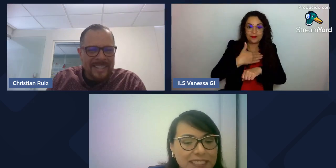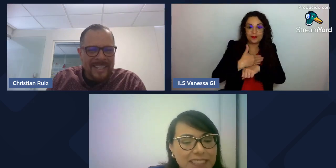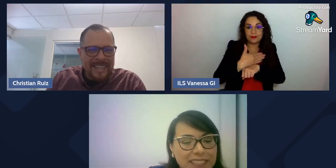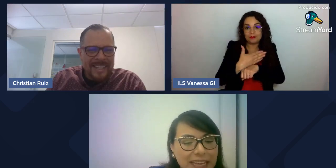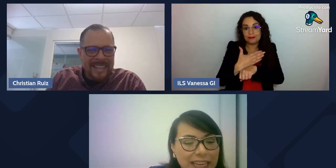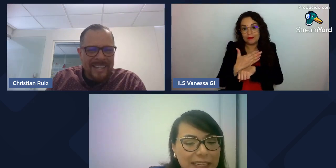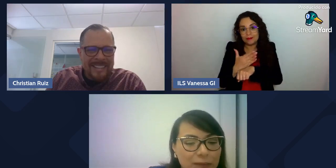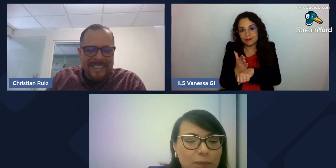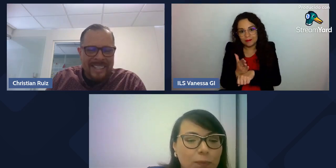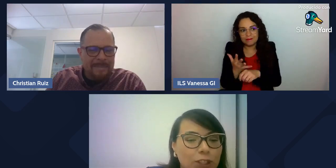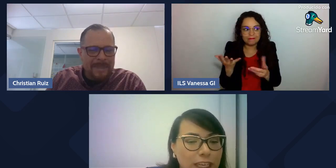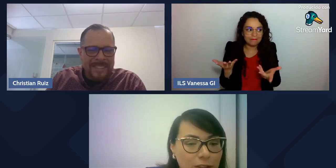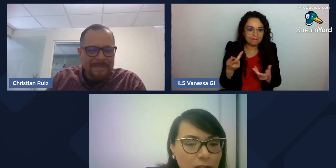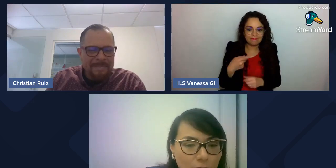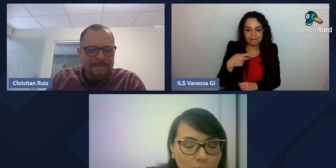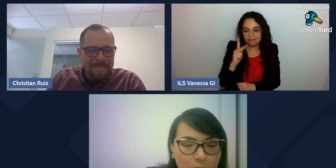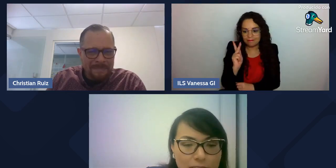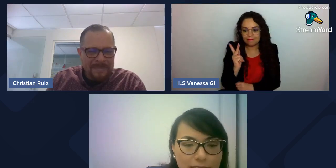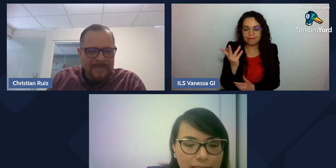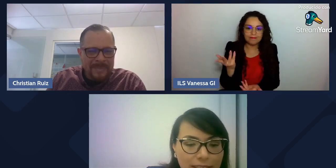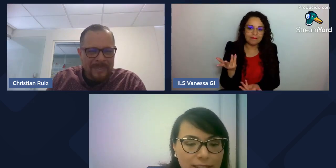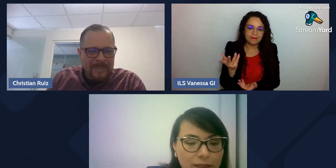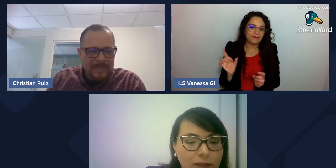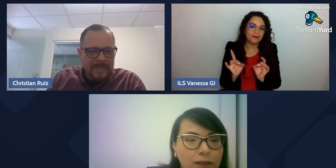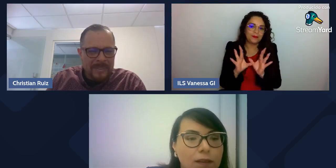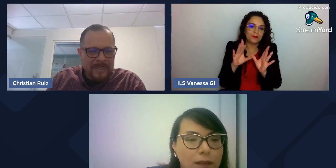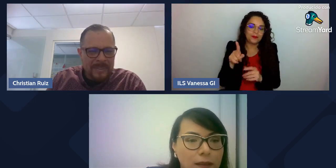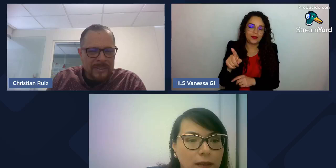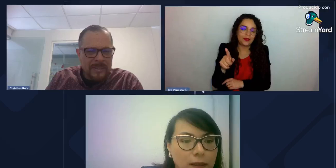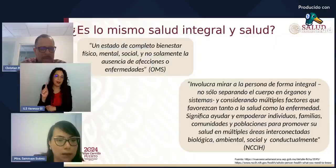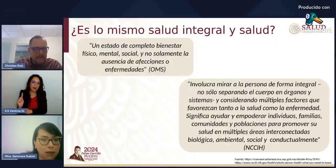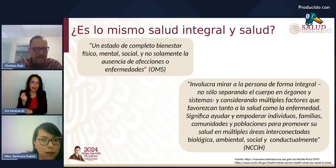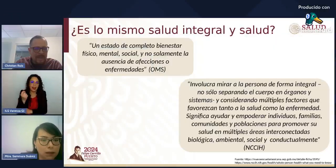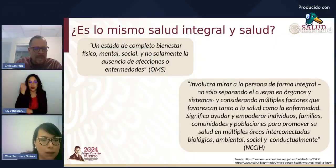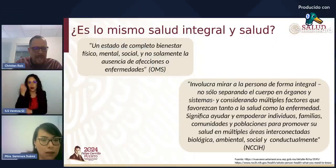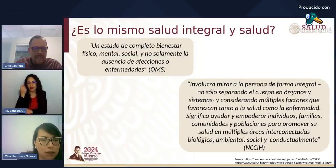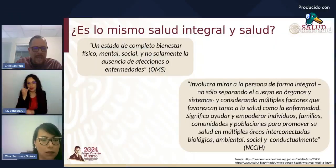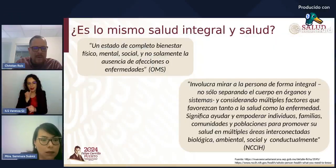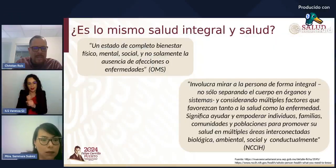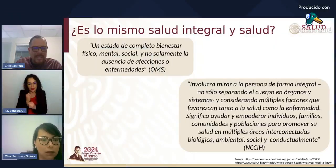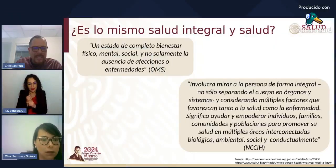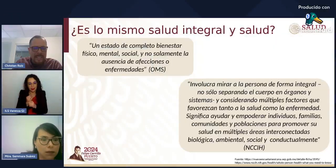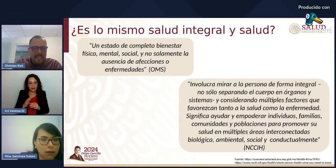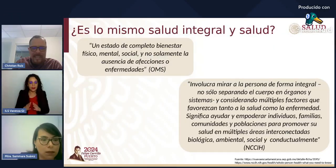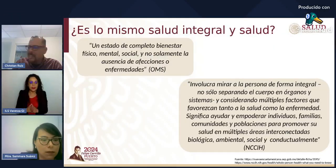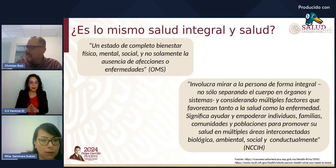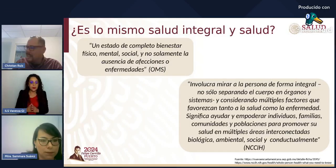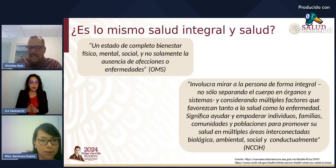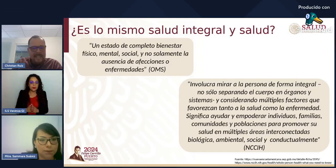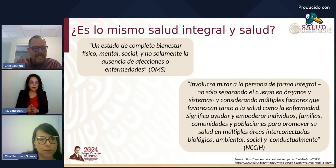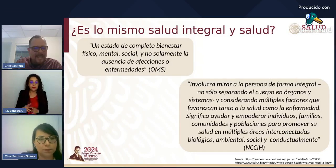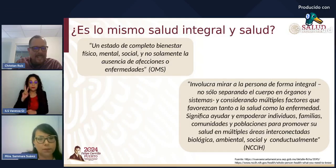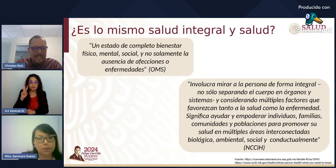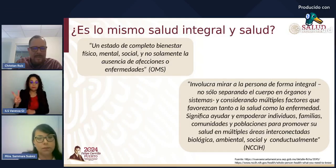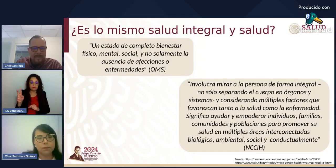en nuestras manos, ¿no? Entonces, sí. ¿Tu proyecto? Claro que sí.